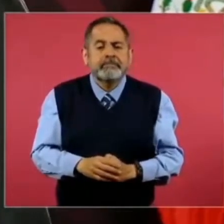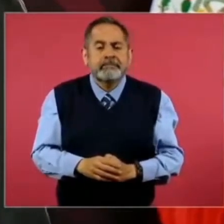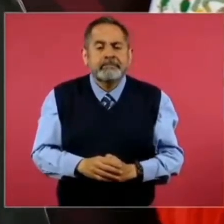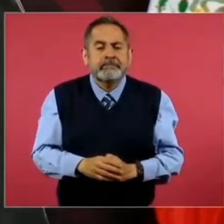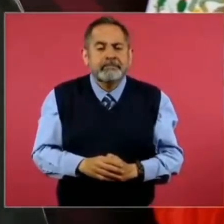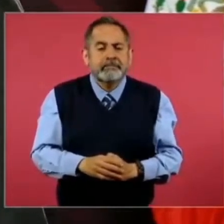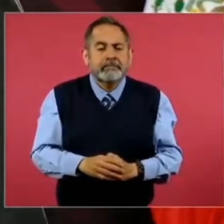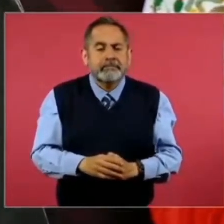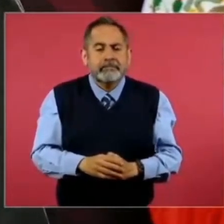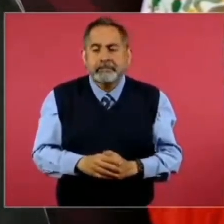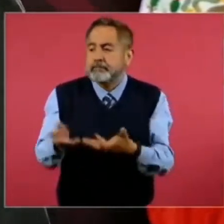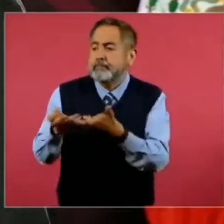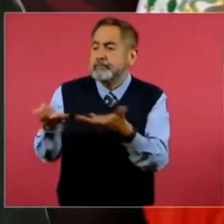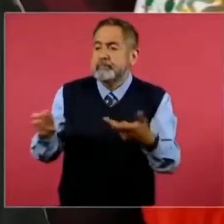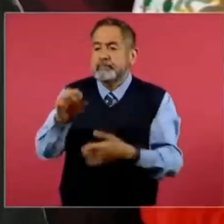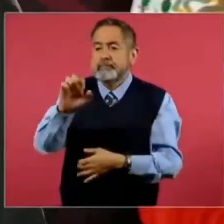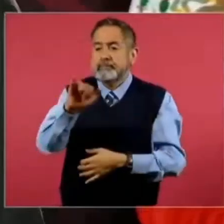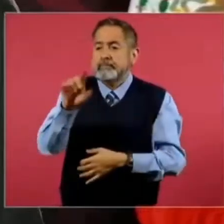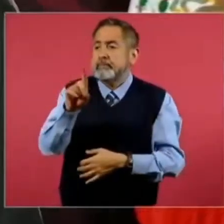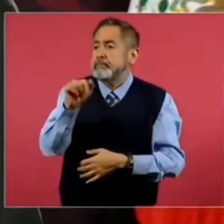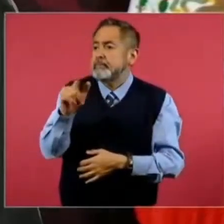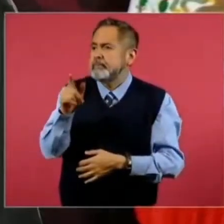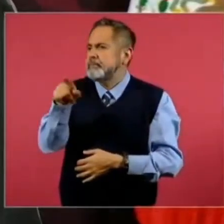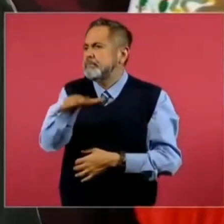las tierras ejidales.